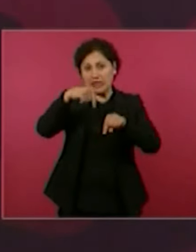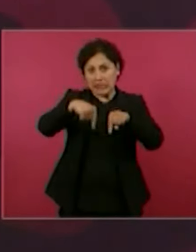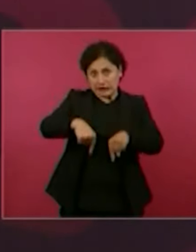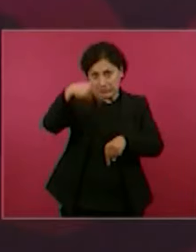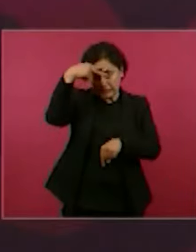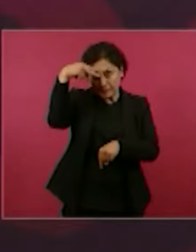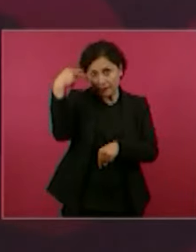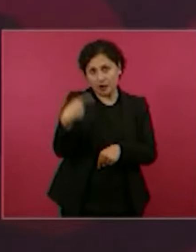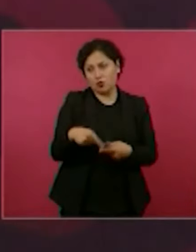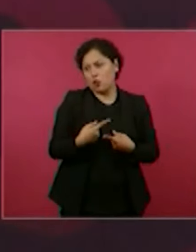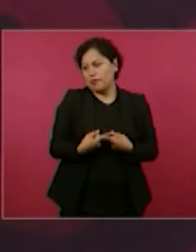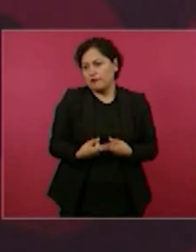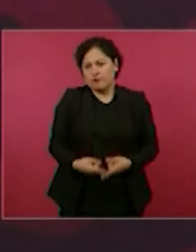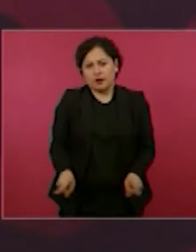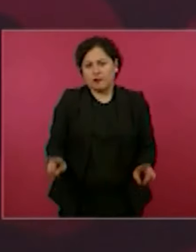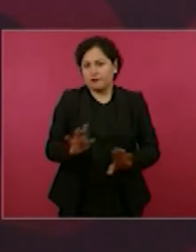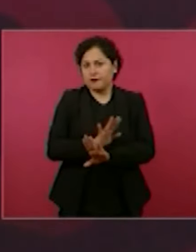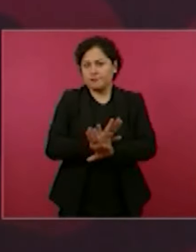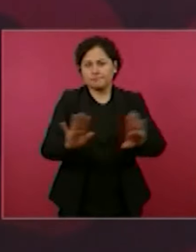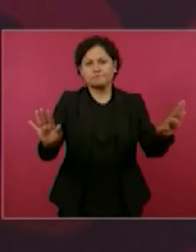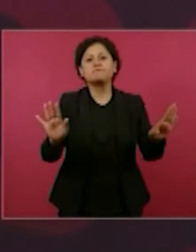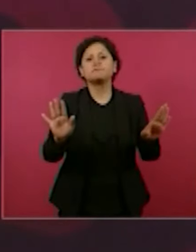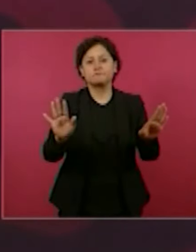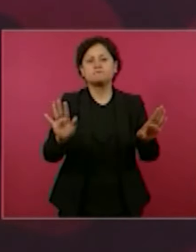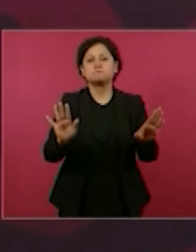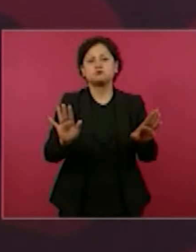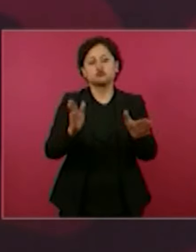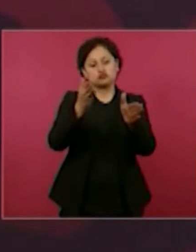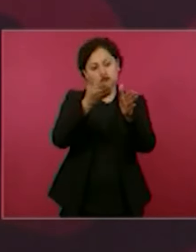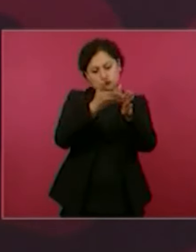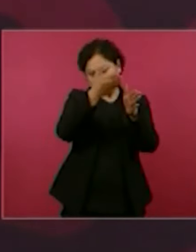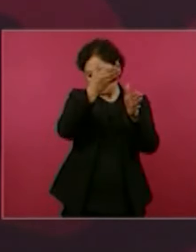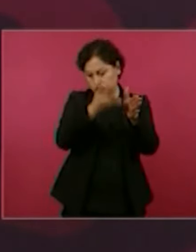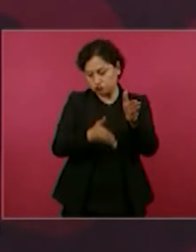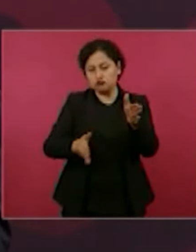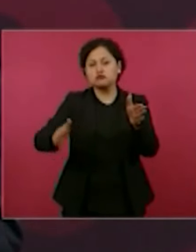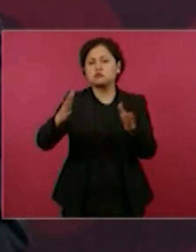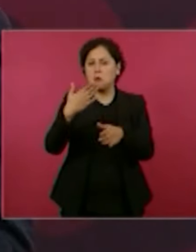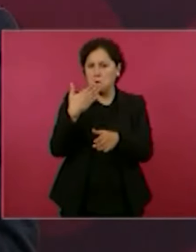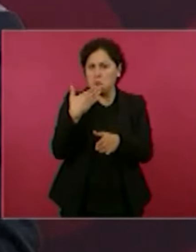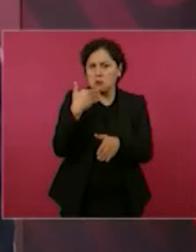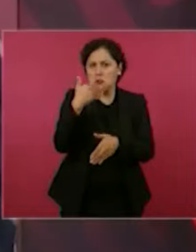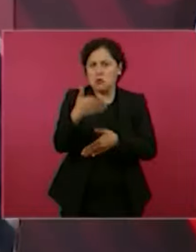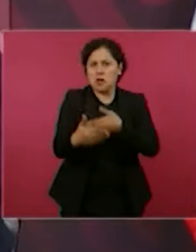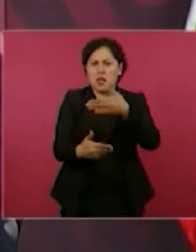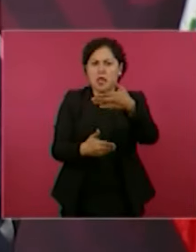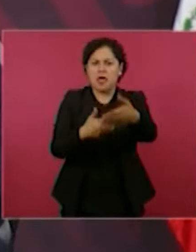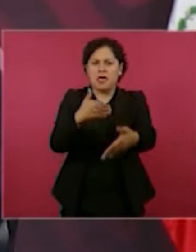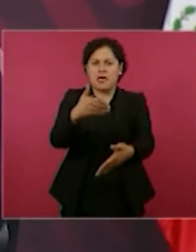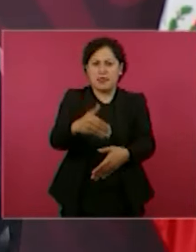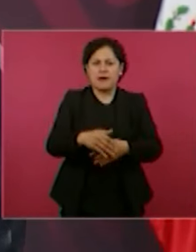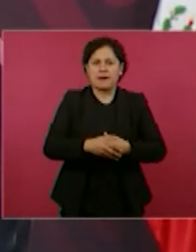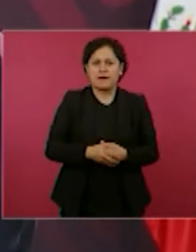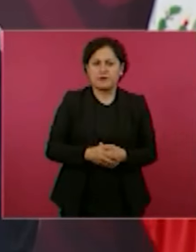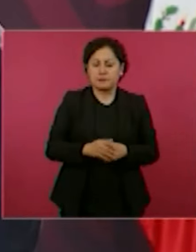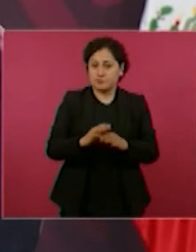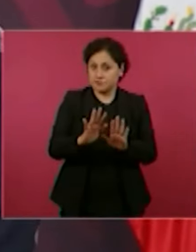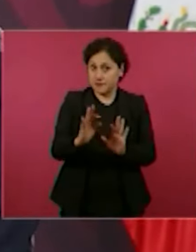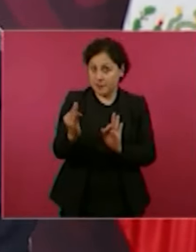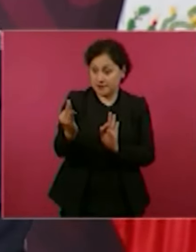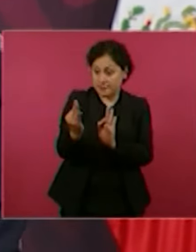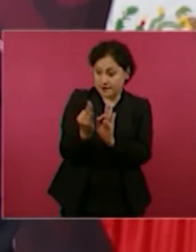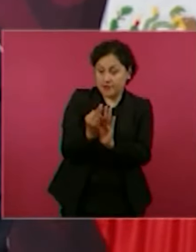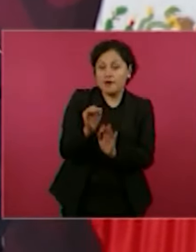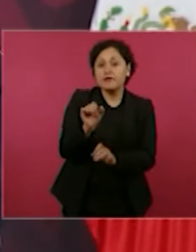principal, incluso nacido a partir de ti, uh-huh. fue el tema de que si se declina, que si el no lunes, se declina. Luis Donaldo Colosio acá, ¿no? Lo